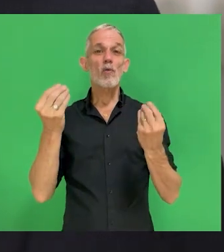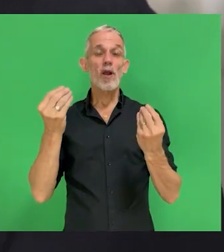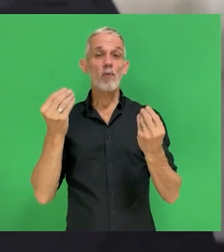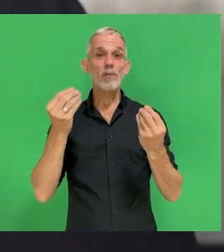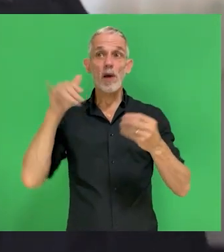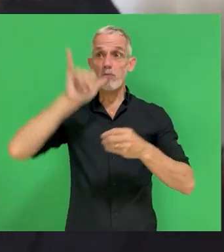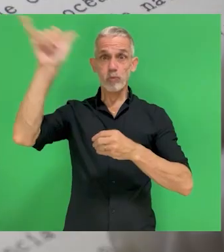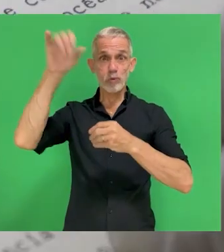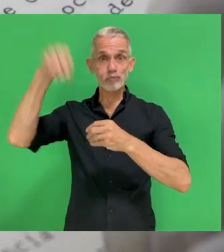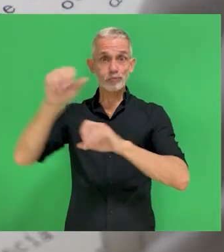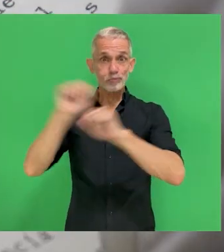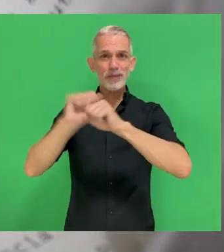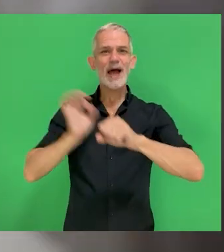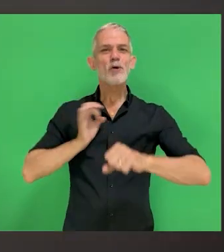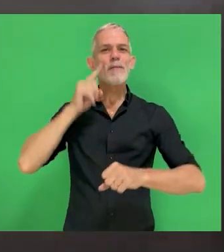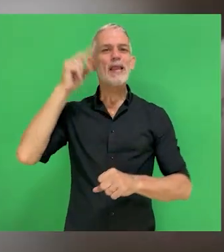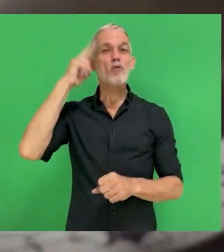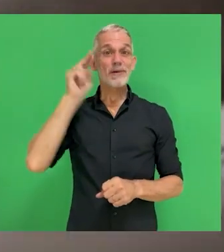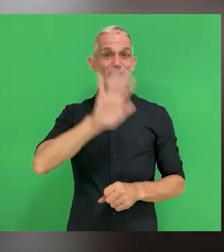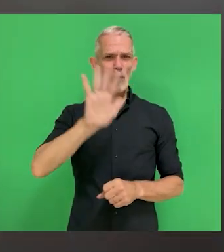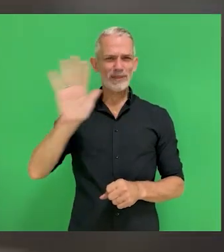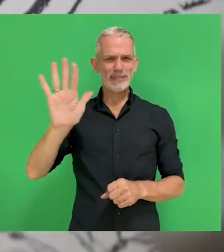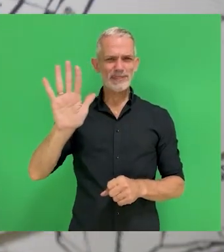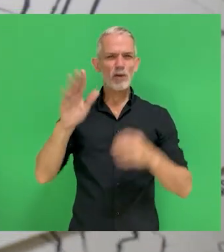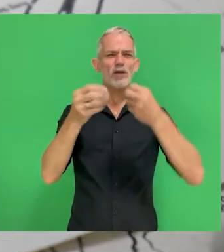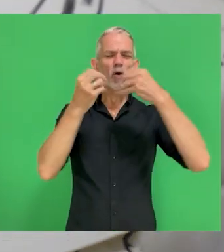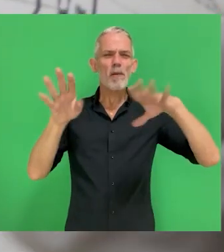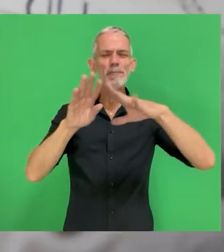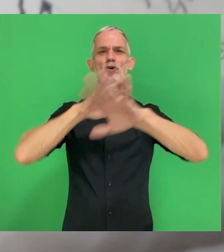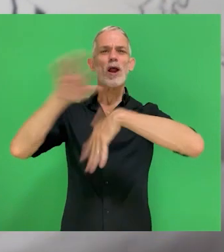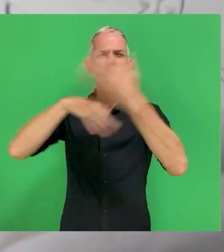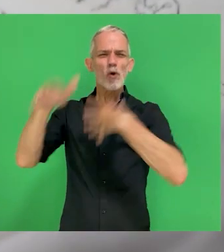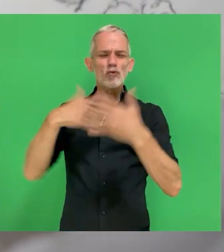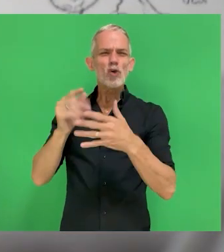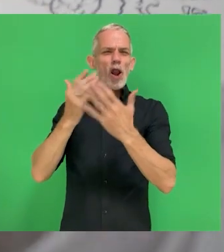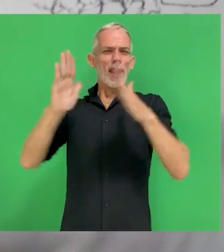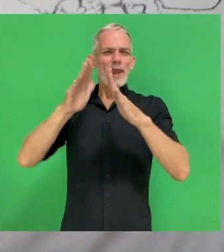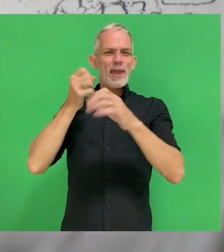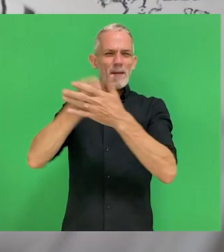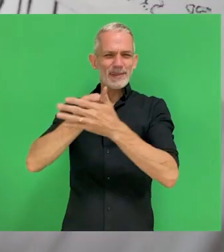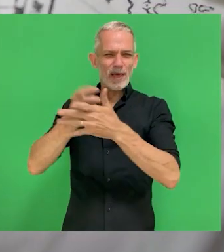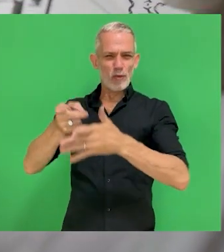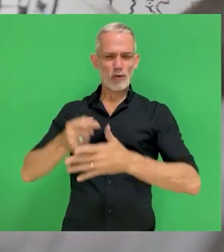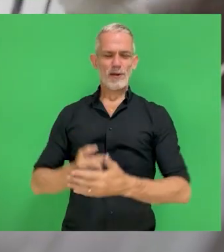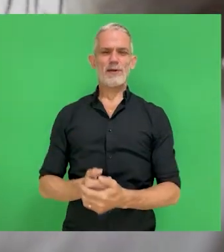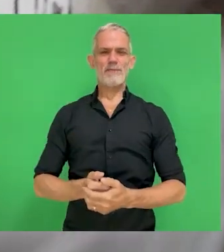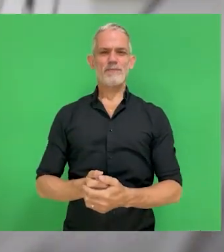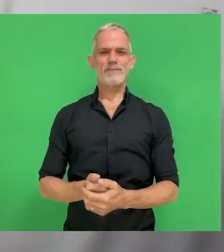el bombardeo de 1955 y los inicios de la Revolución Libertadora. Vanina revisa más